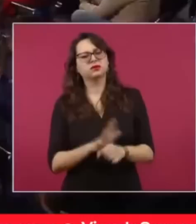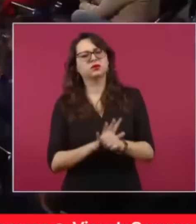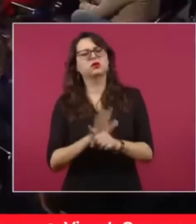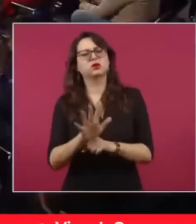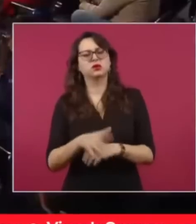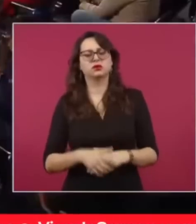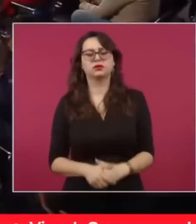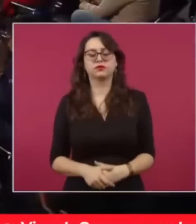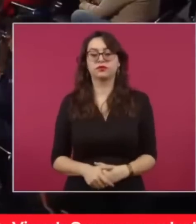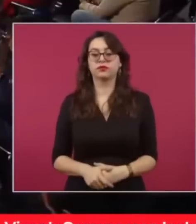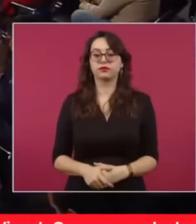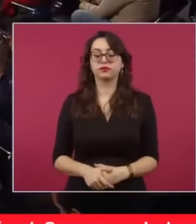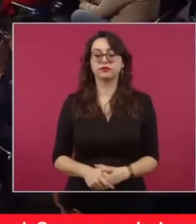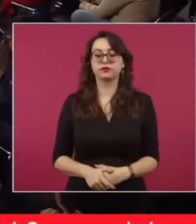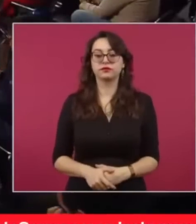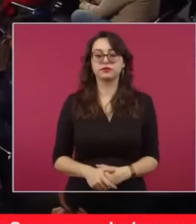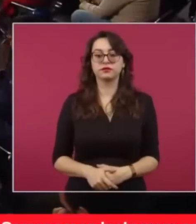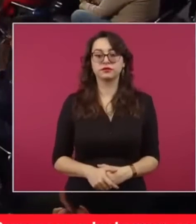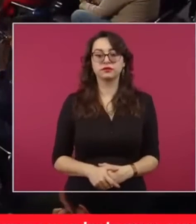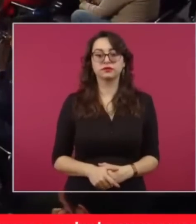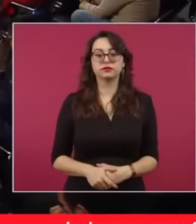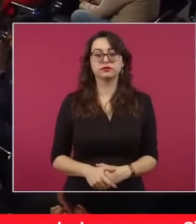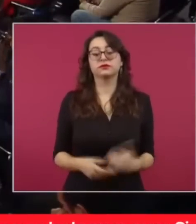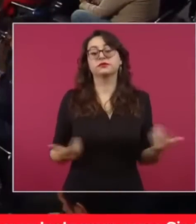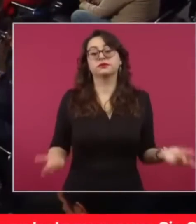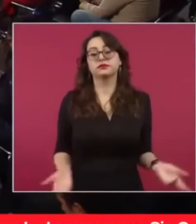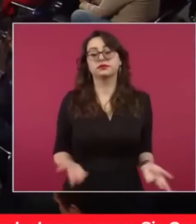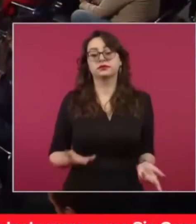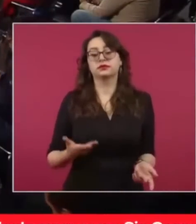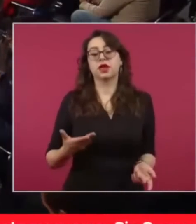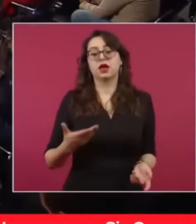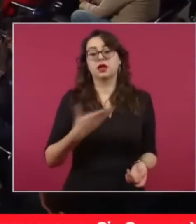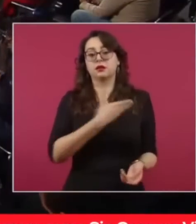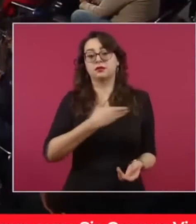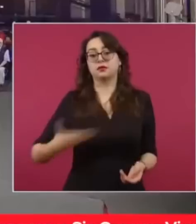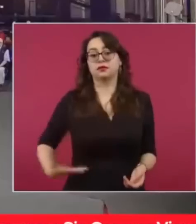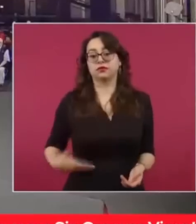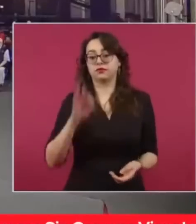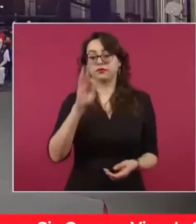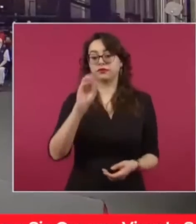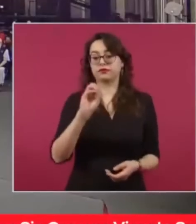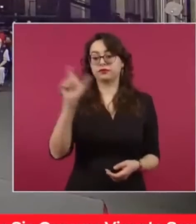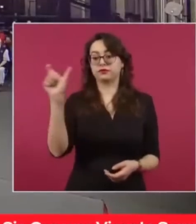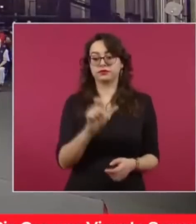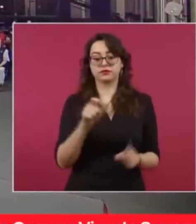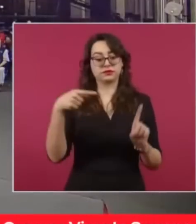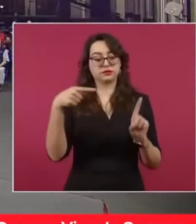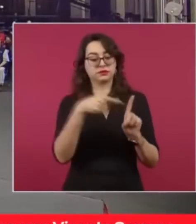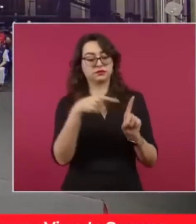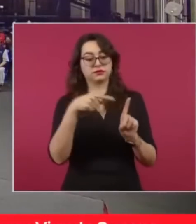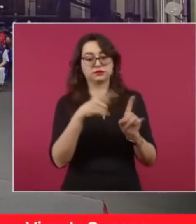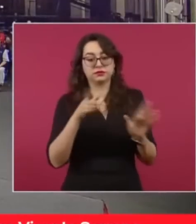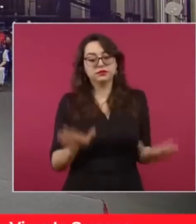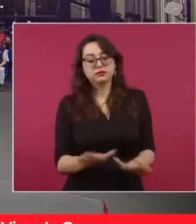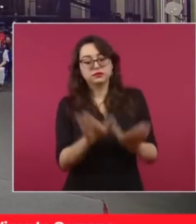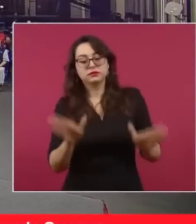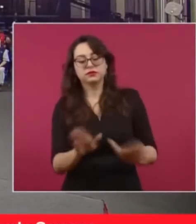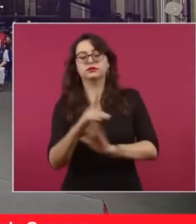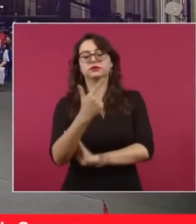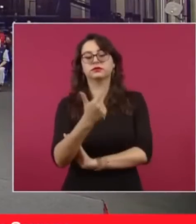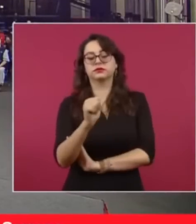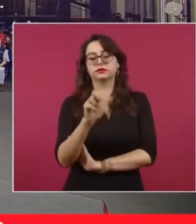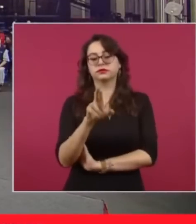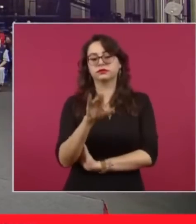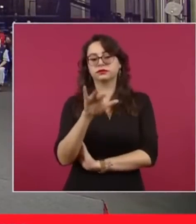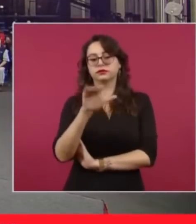escuchaba, Julieta, no sé si algunos recordarán que cuando era jefe de gobierno Andrés Manuel López Obrador, les daban